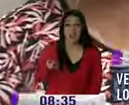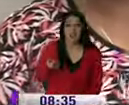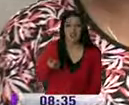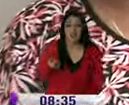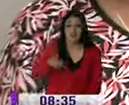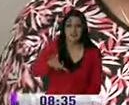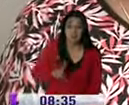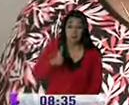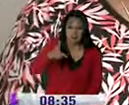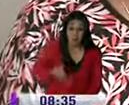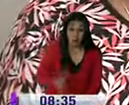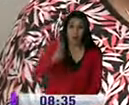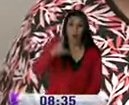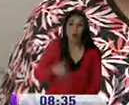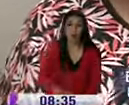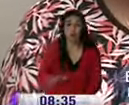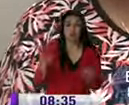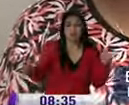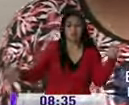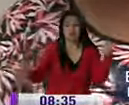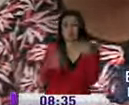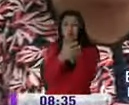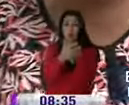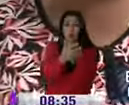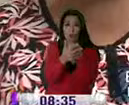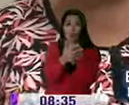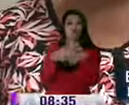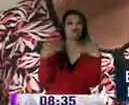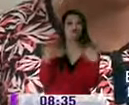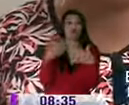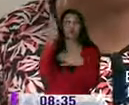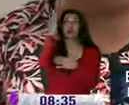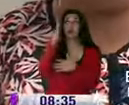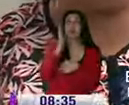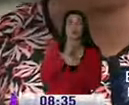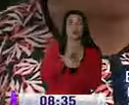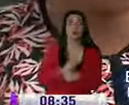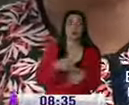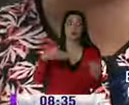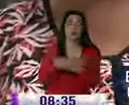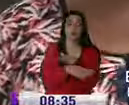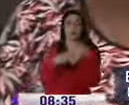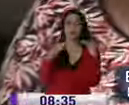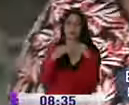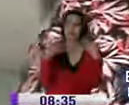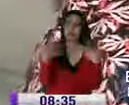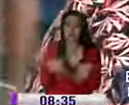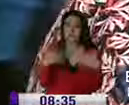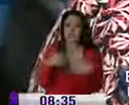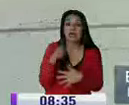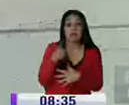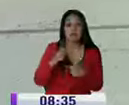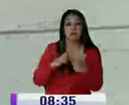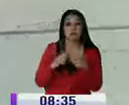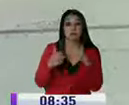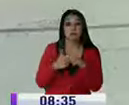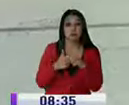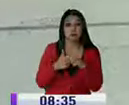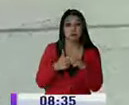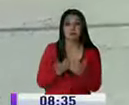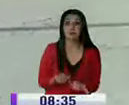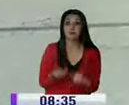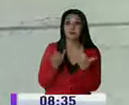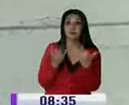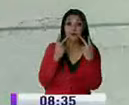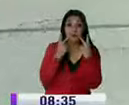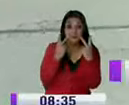de chocarse y caerse, y Dios me guarde, entrarse hasta las casas. Ese es el problema. Ahora la vía